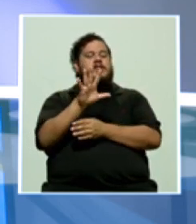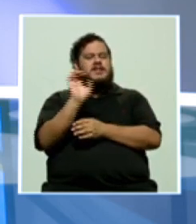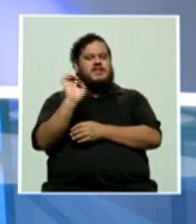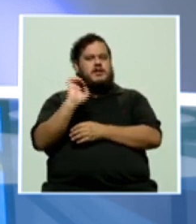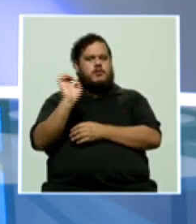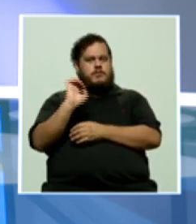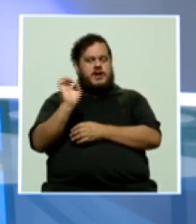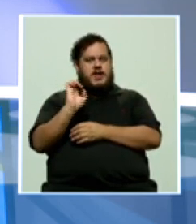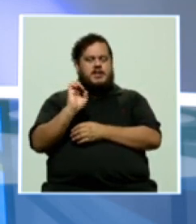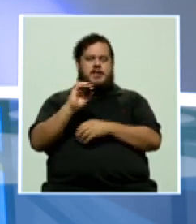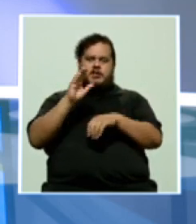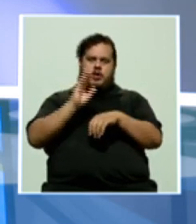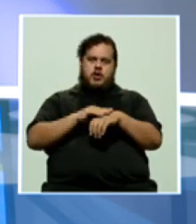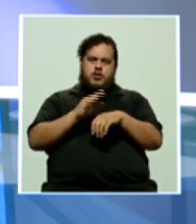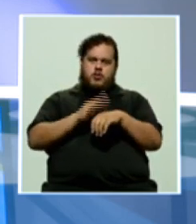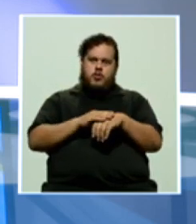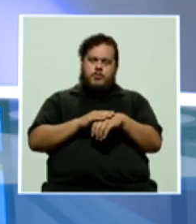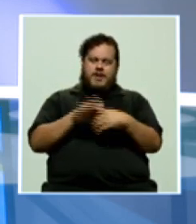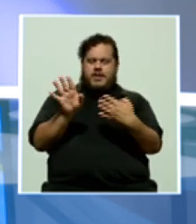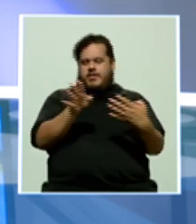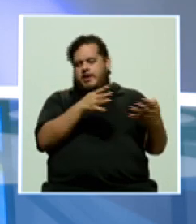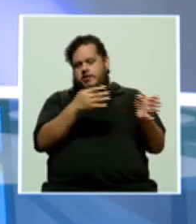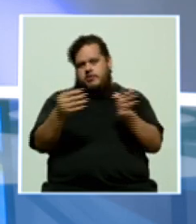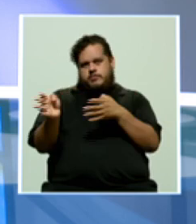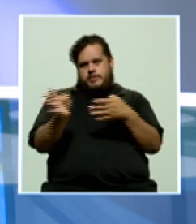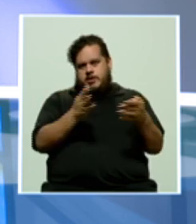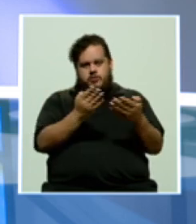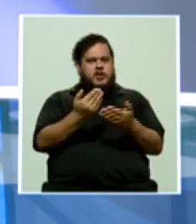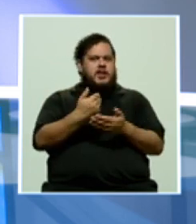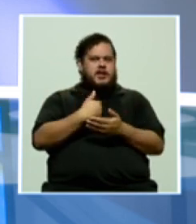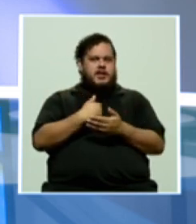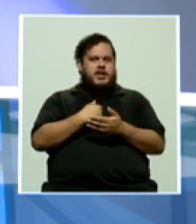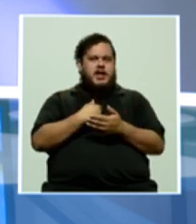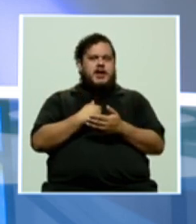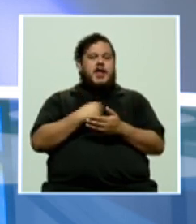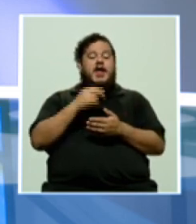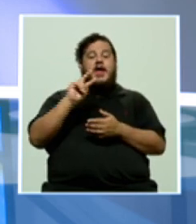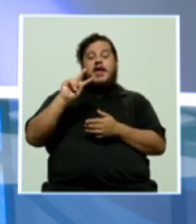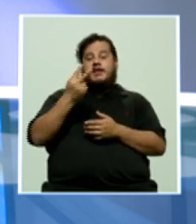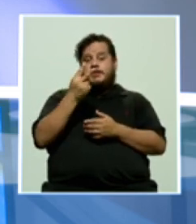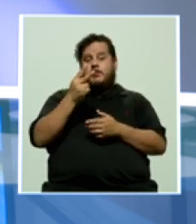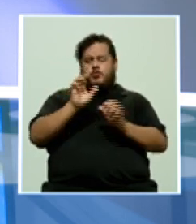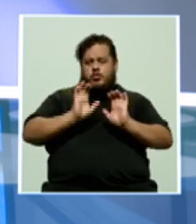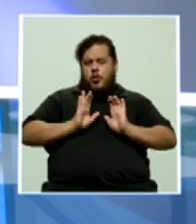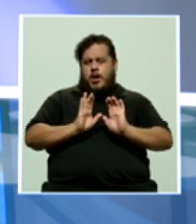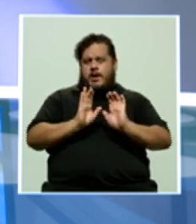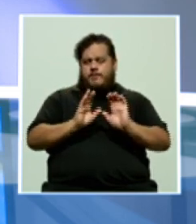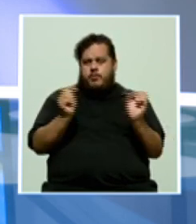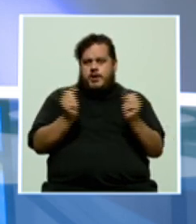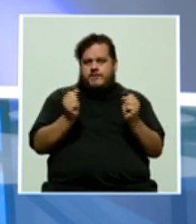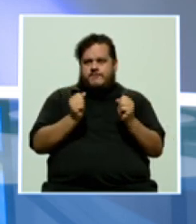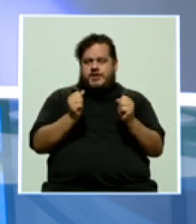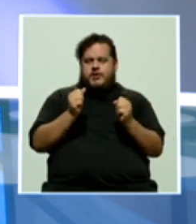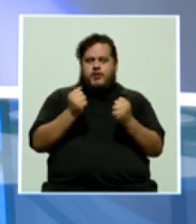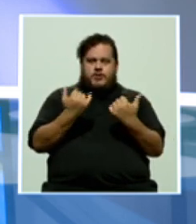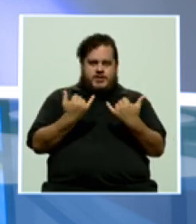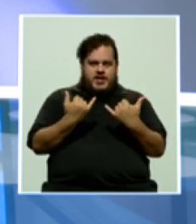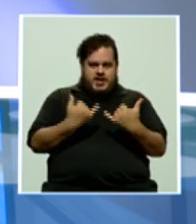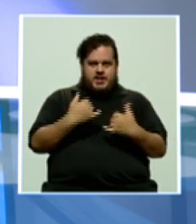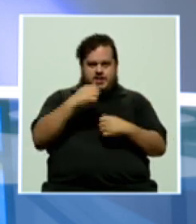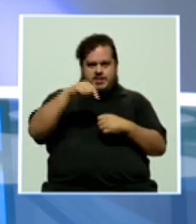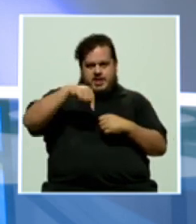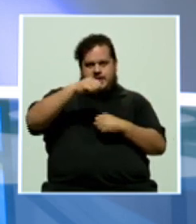emergencias provocadas por las ráfagas que genera el 12º empuje frío de la temporada.